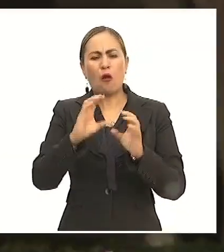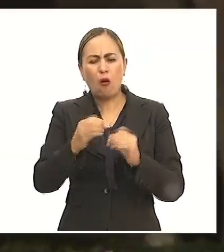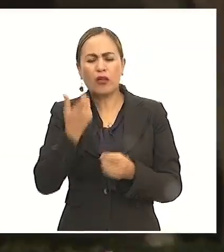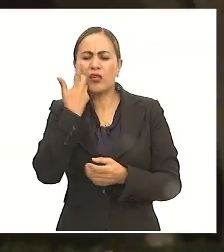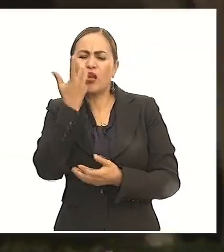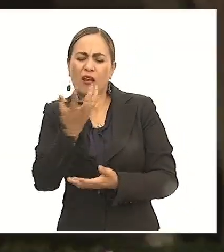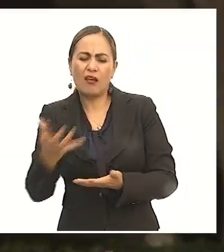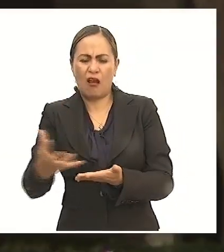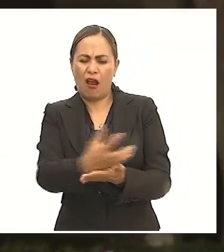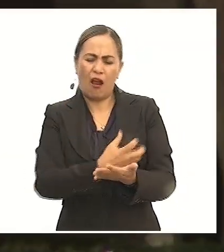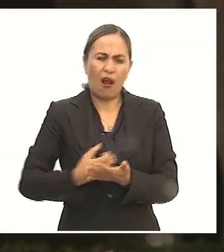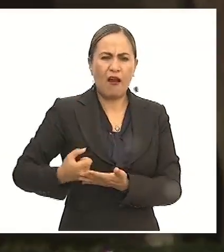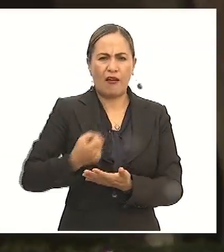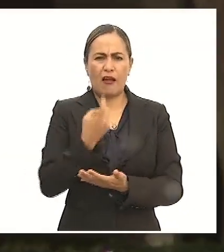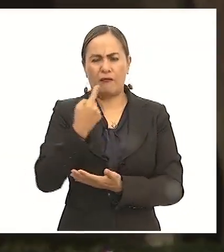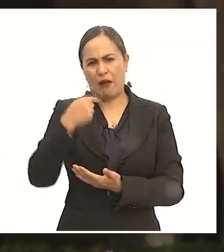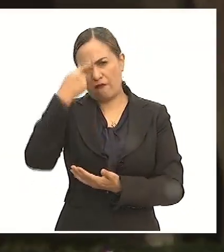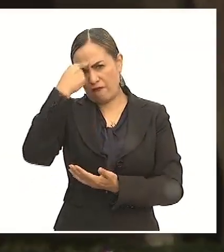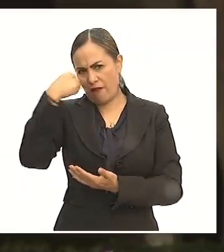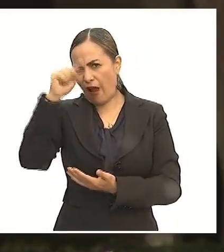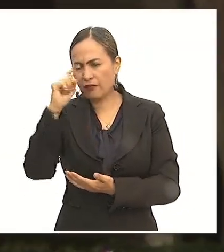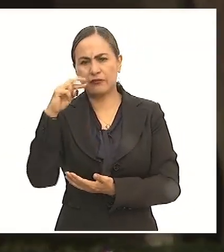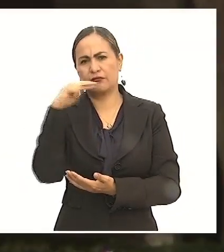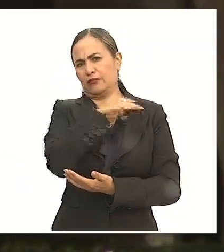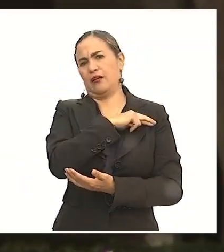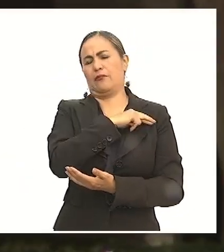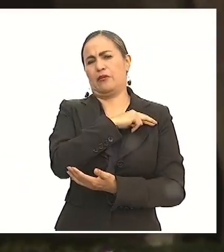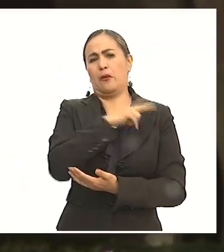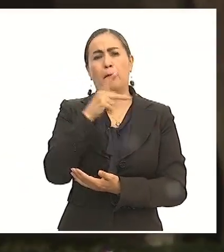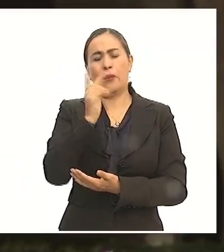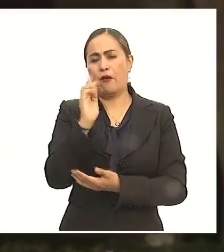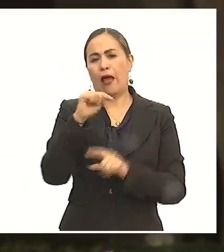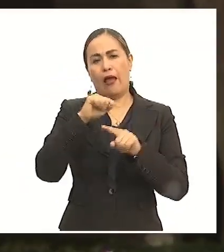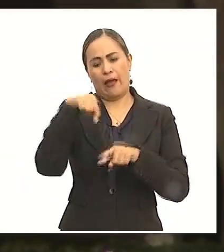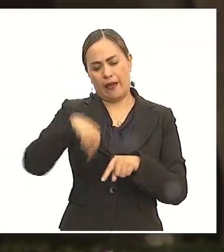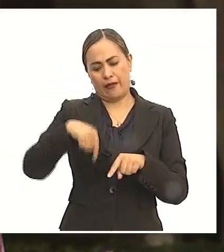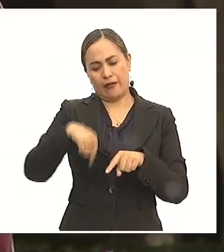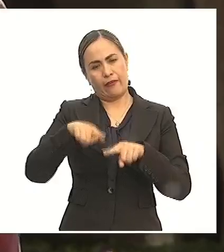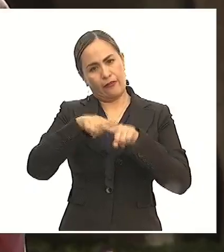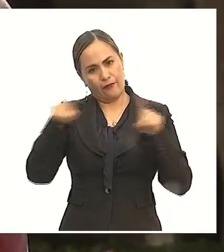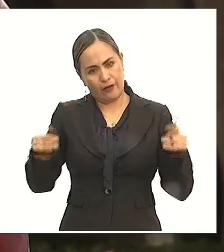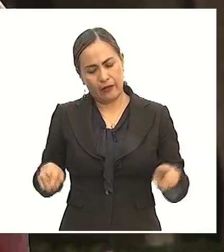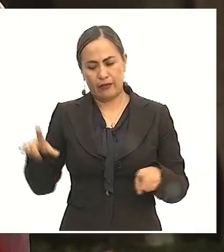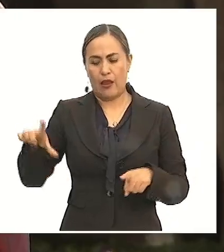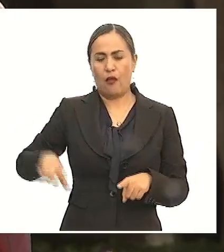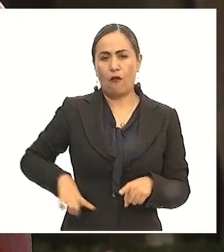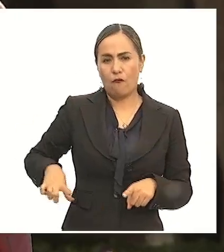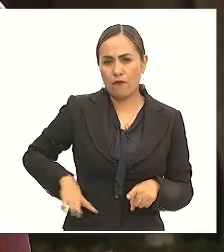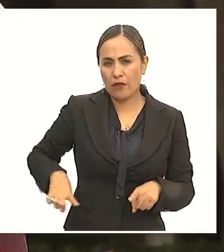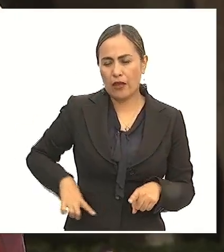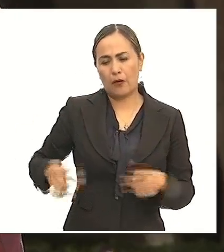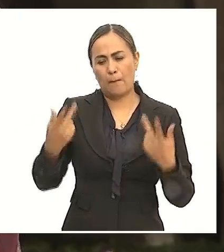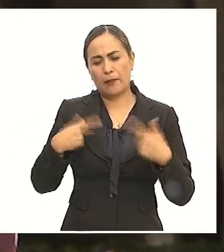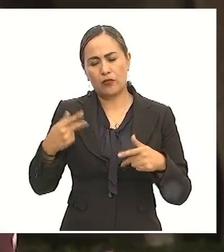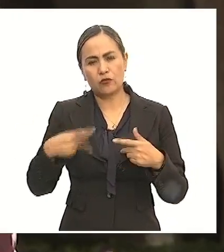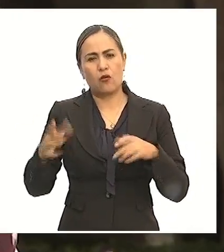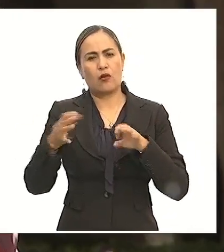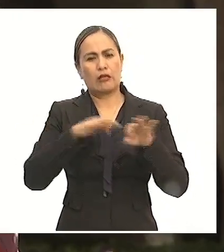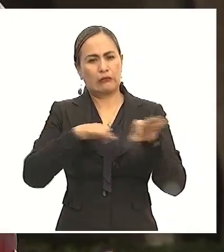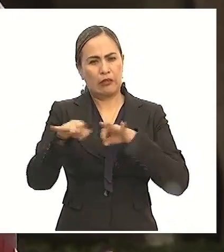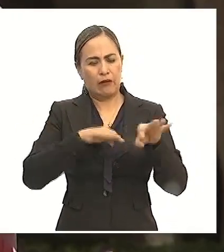ganancias fáciles. Pero a los servidores públicos, los únicos negocios que